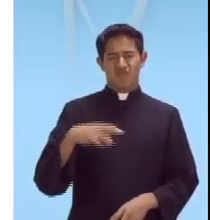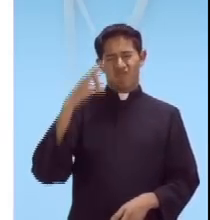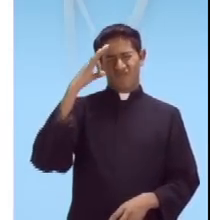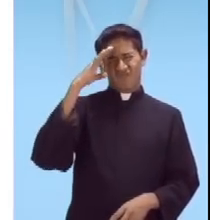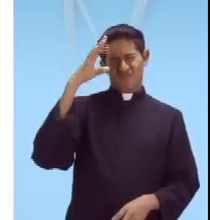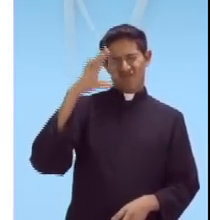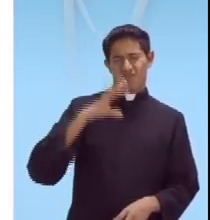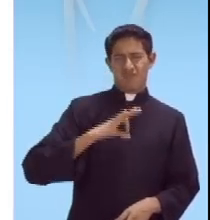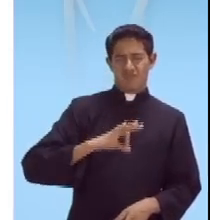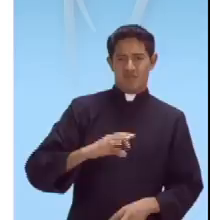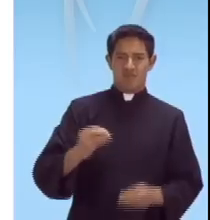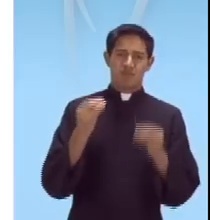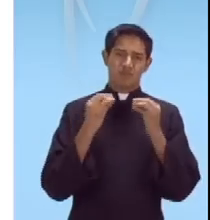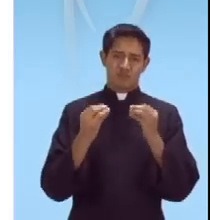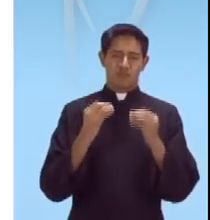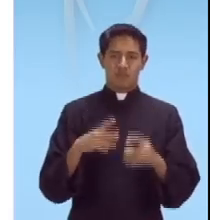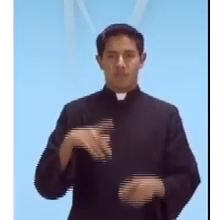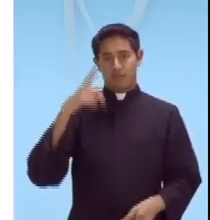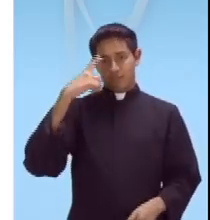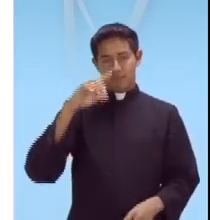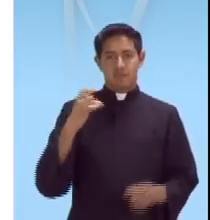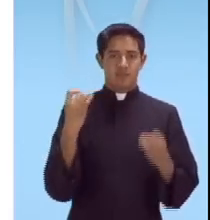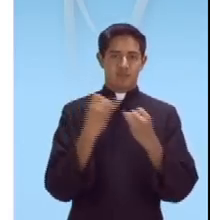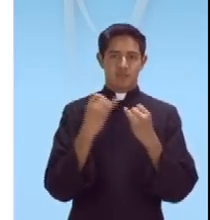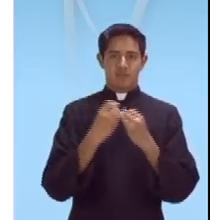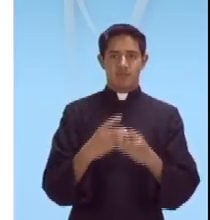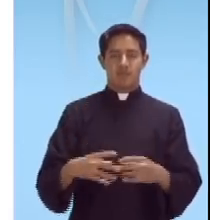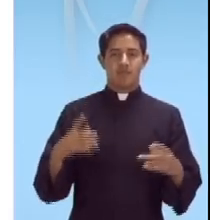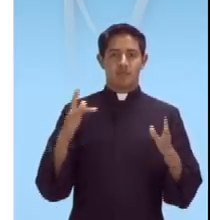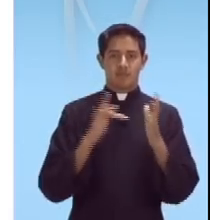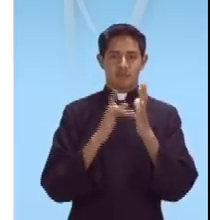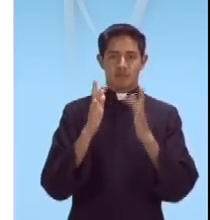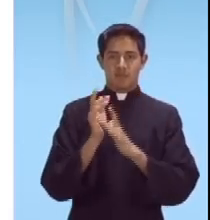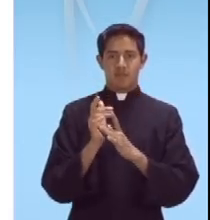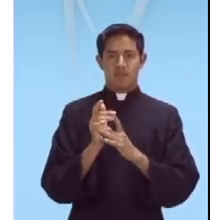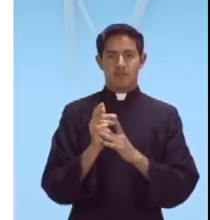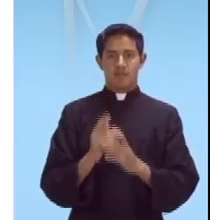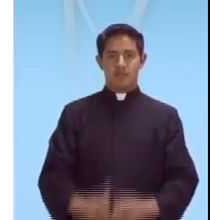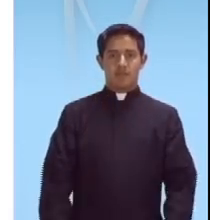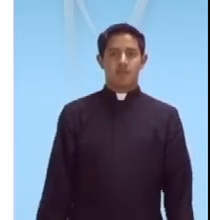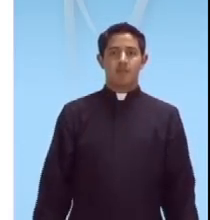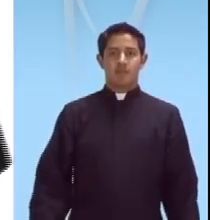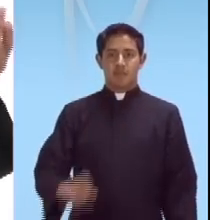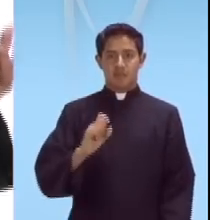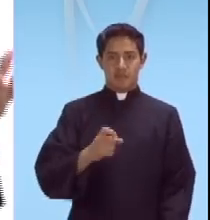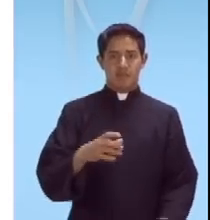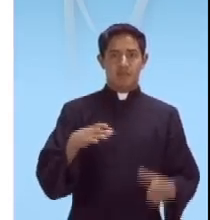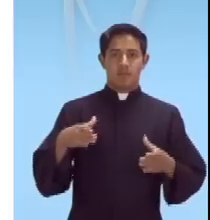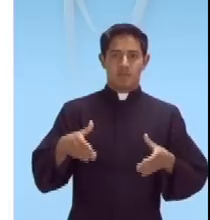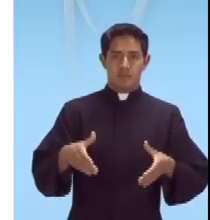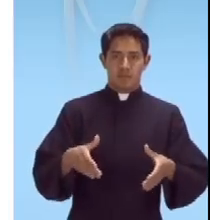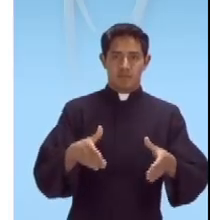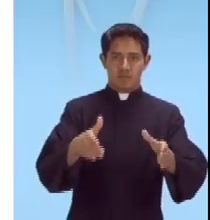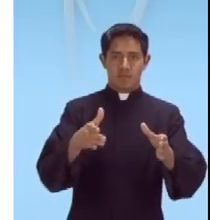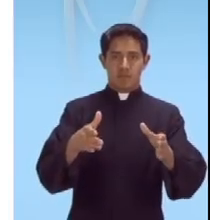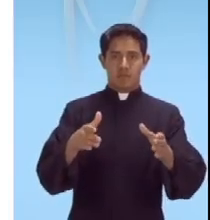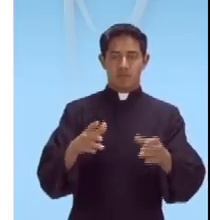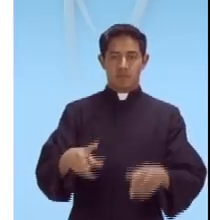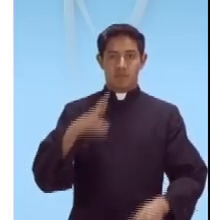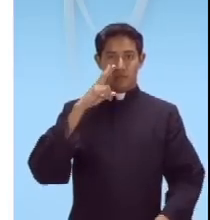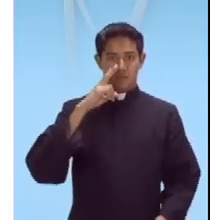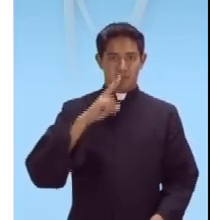Por lo largo de este caminar, han experimentado, por medio de sus cinco sentidos,